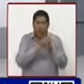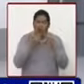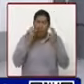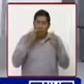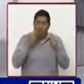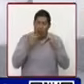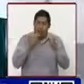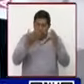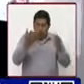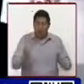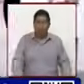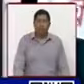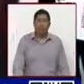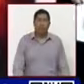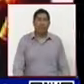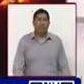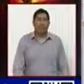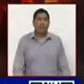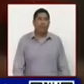la siguiente nota para conocer el origen.